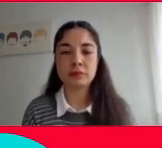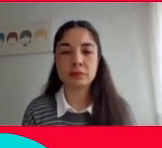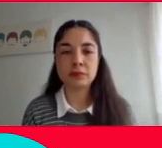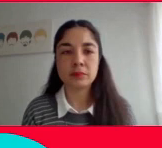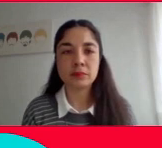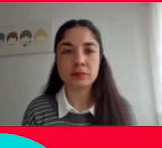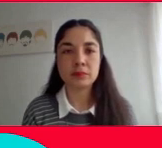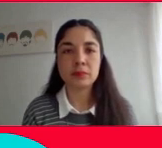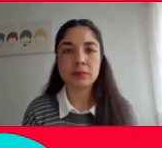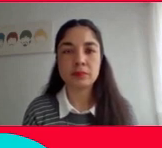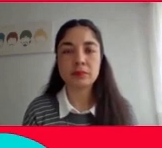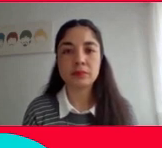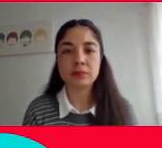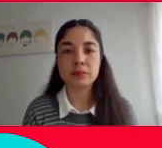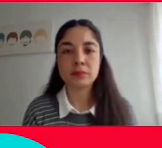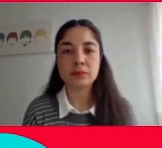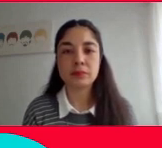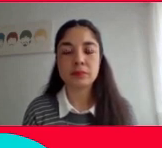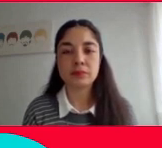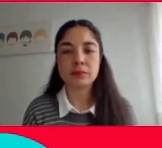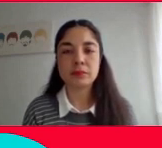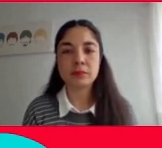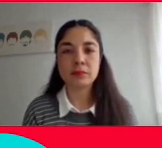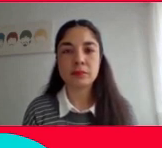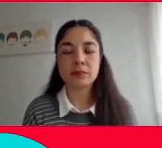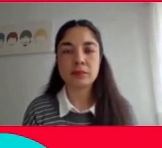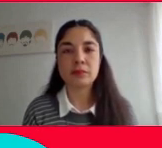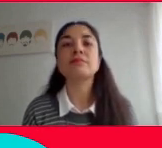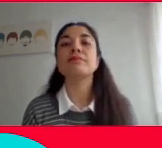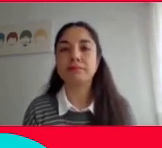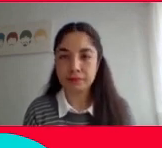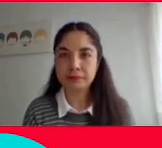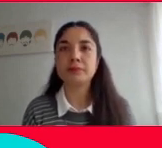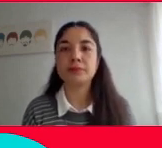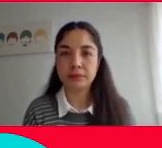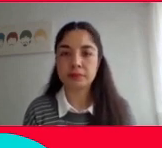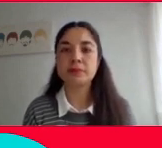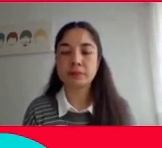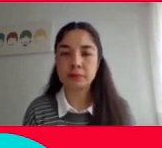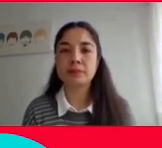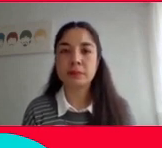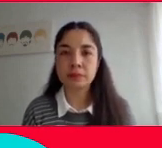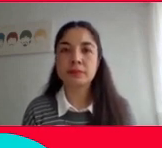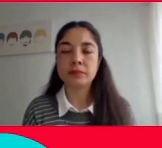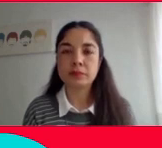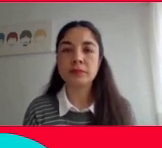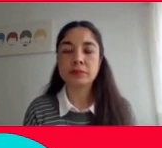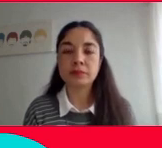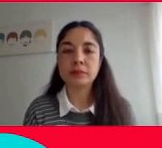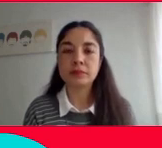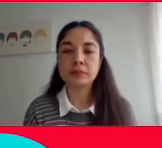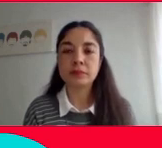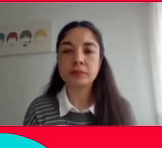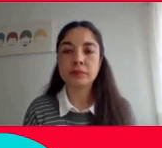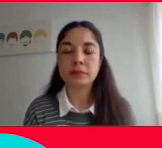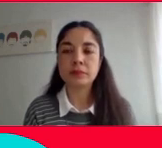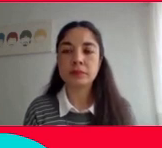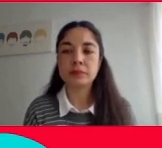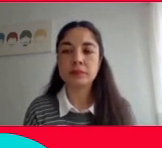el profesor Valiente, la variante Delta desplazó a la variante Alfa, de la cual nosotros ya sabíamos que era mucho más